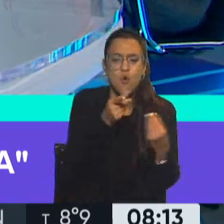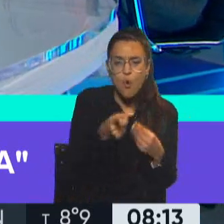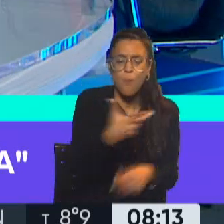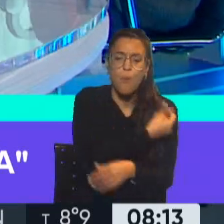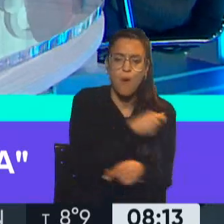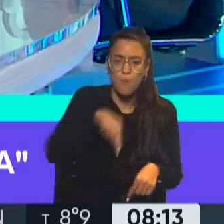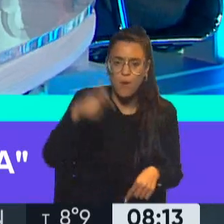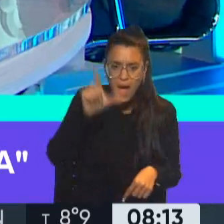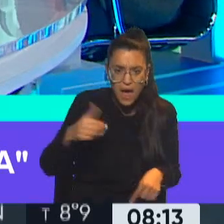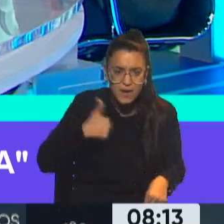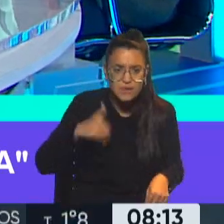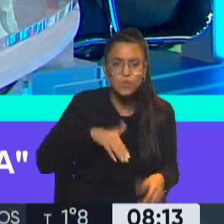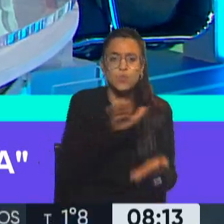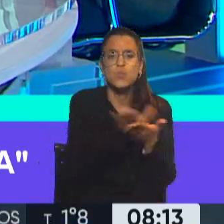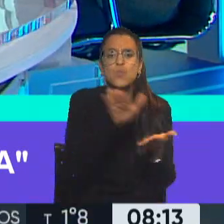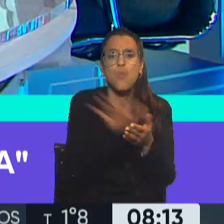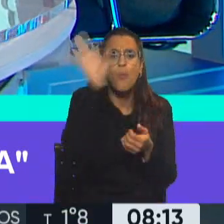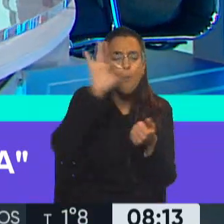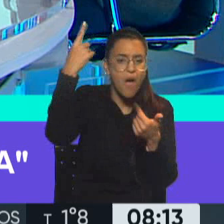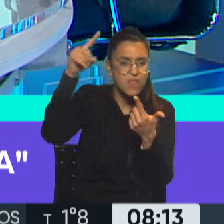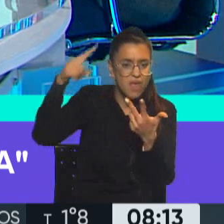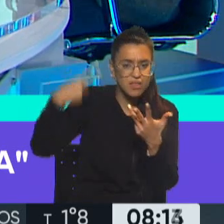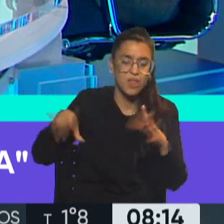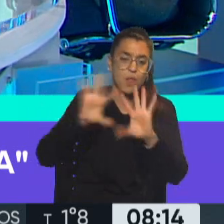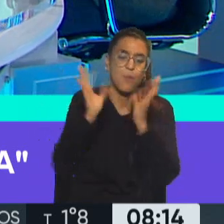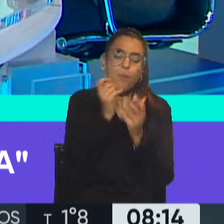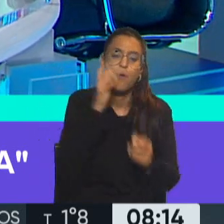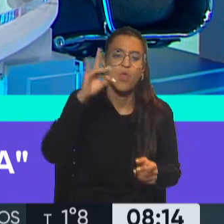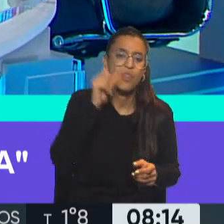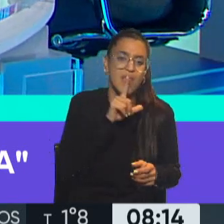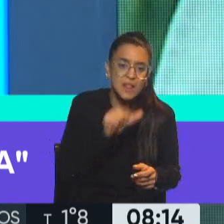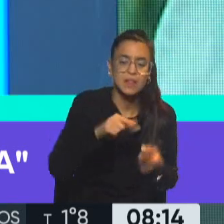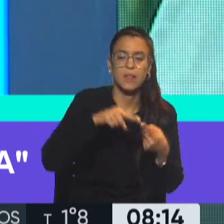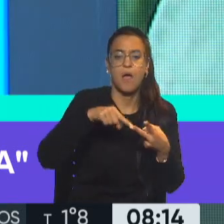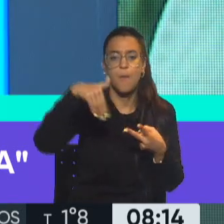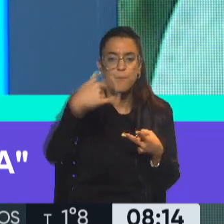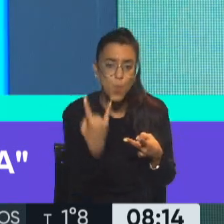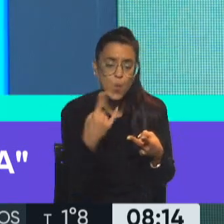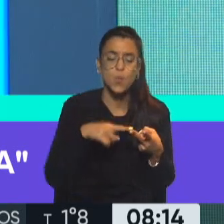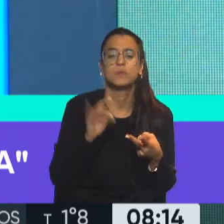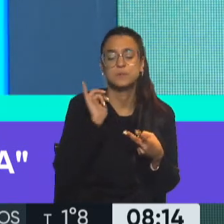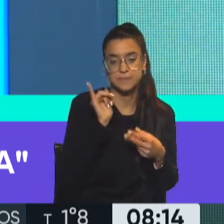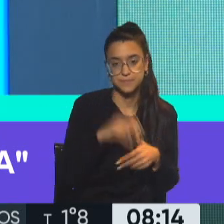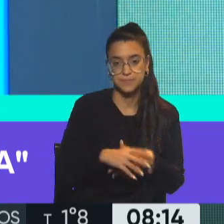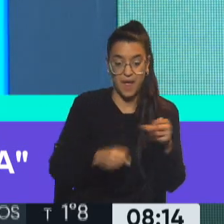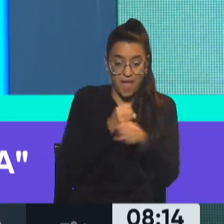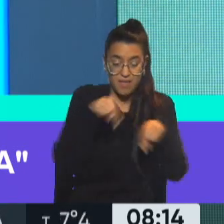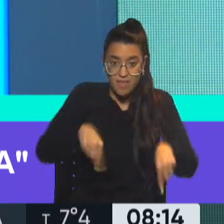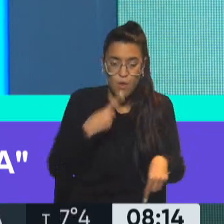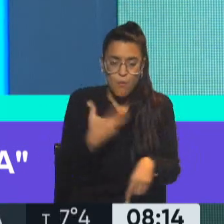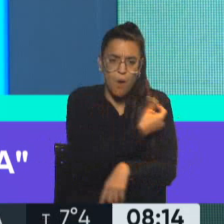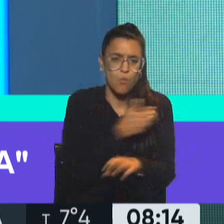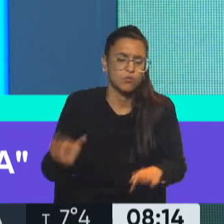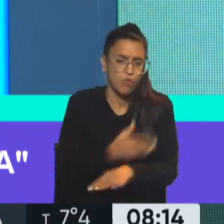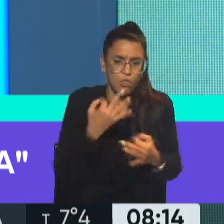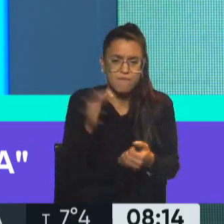vacunas argentinas ante las nuevas variantes que en el mundo, bueno, la Delta, la Mu? Sí, hasta ahora todas las vacunas funcionan con